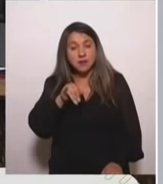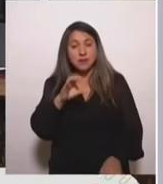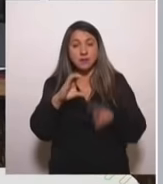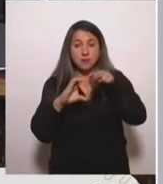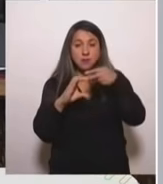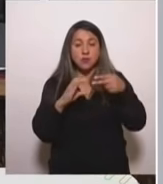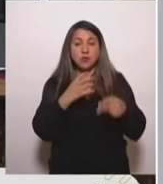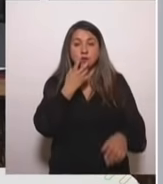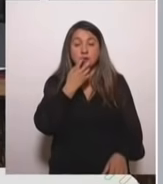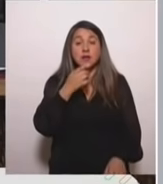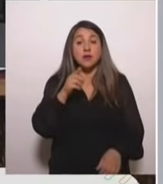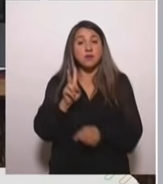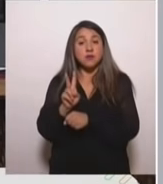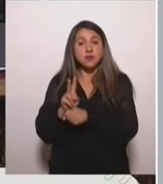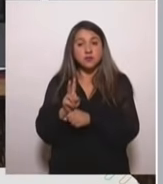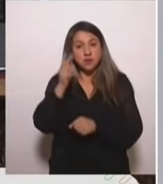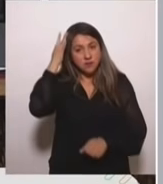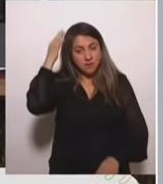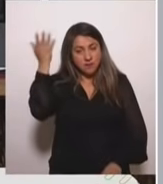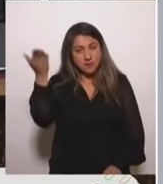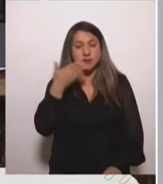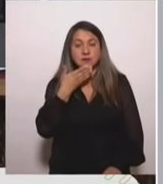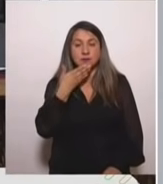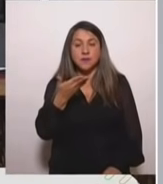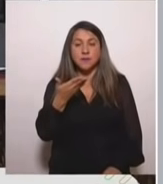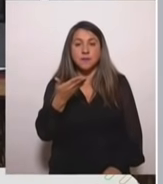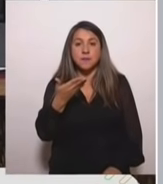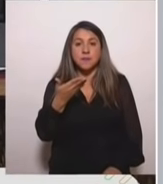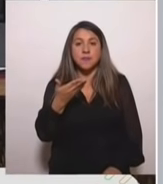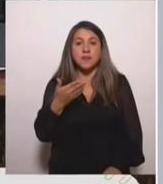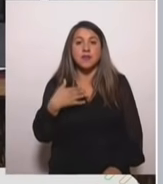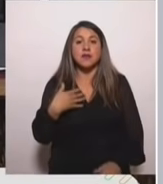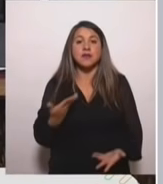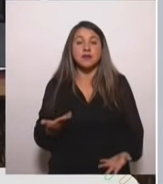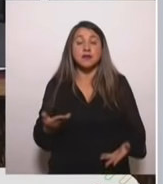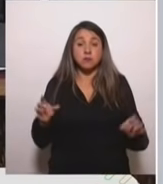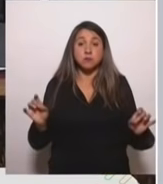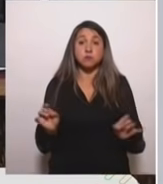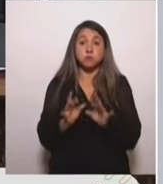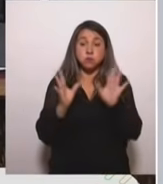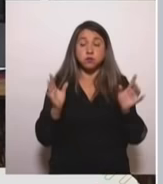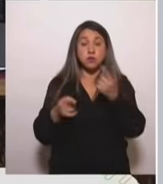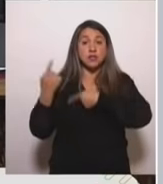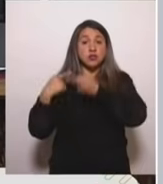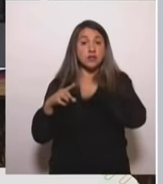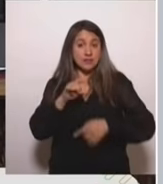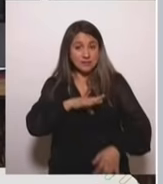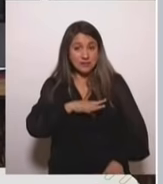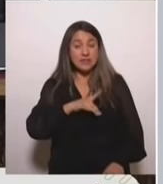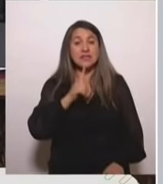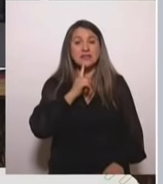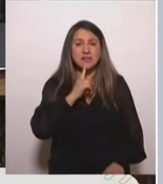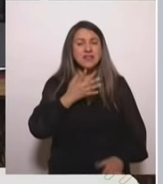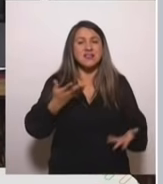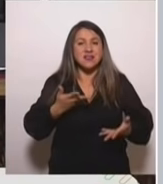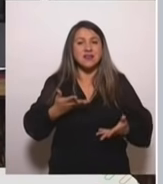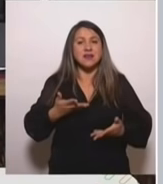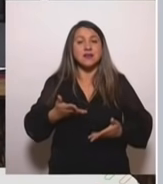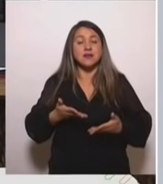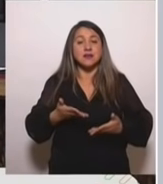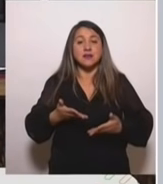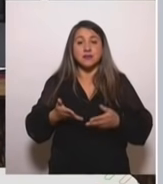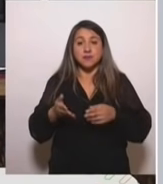me parece que está prestando un apoyo muy sustantivo, muy de calidad al desempeño de la presidenta de la